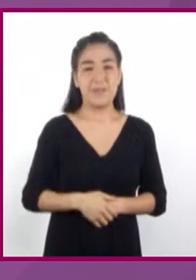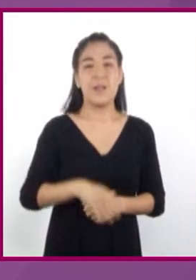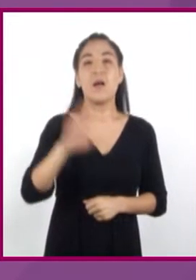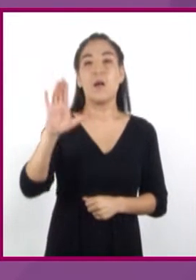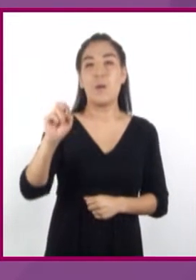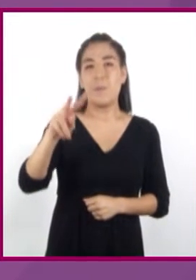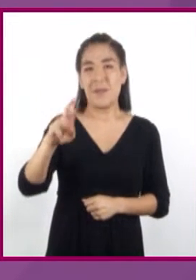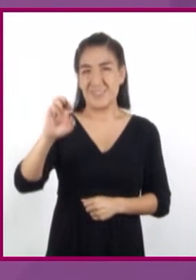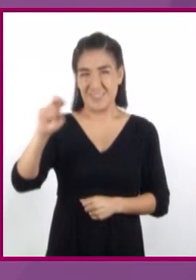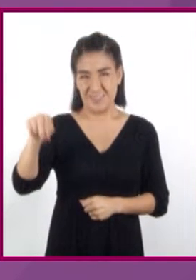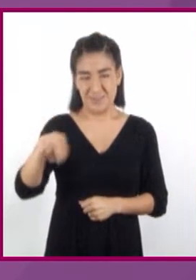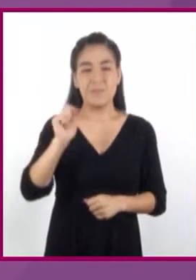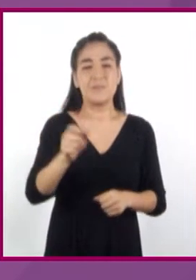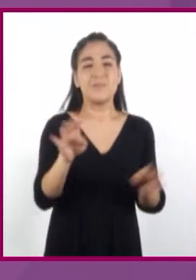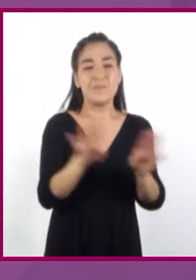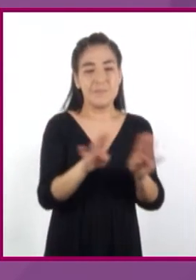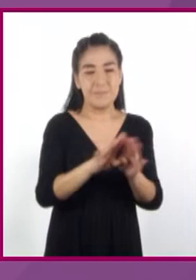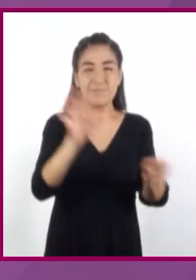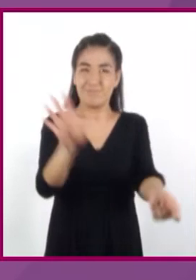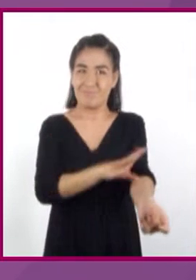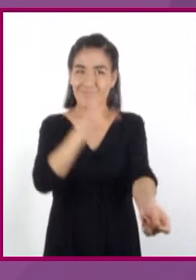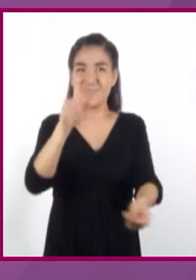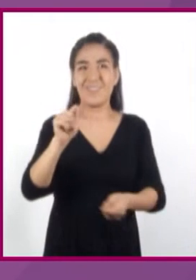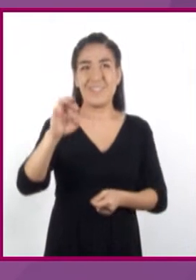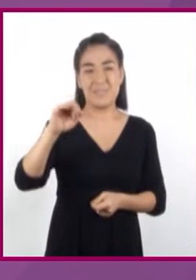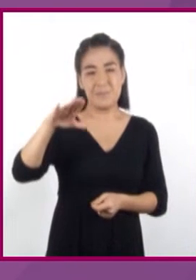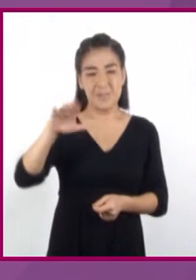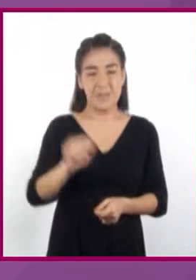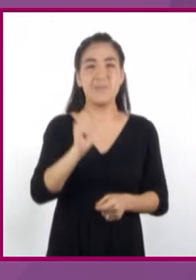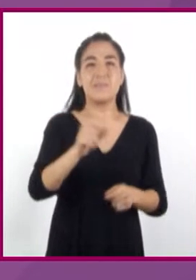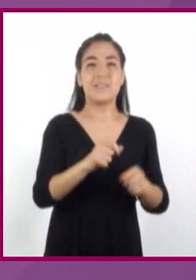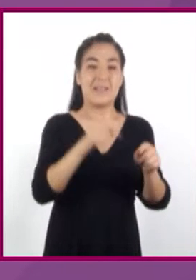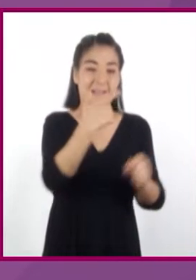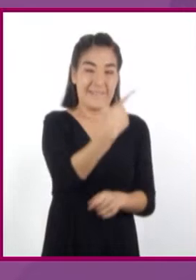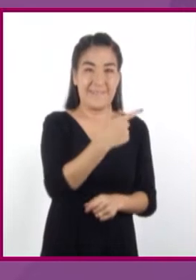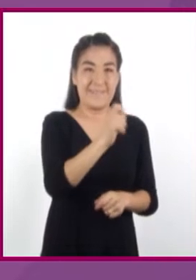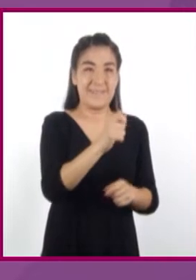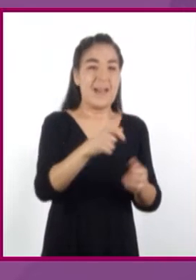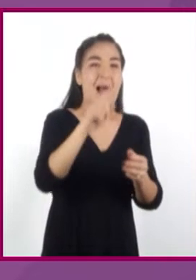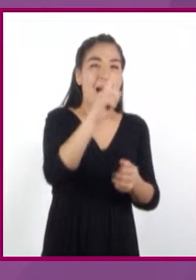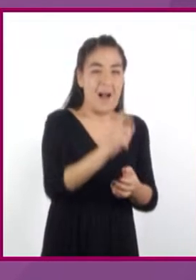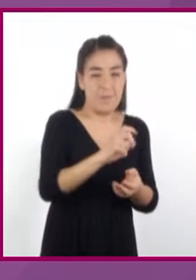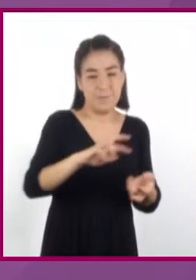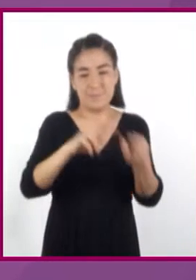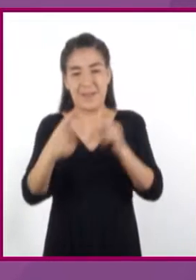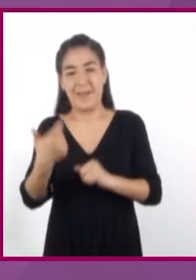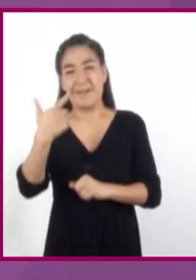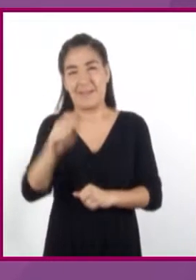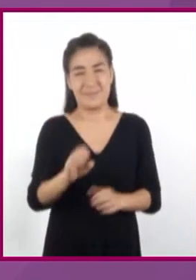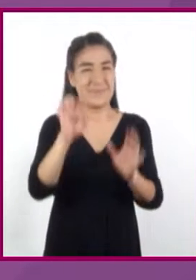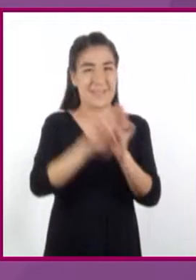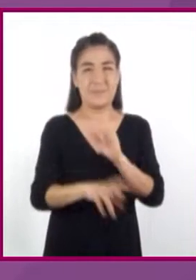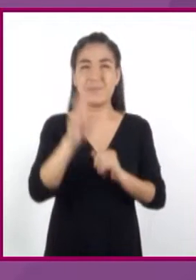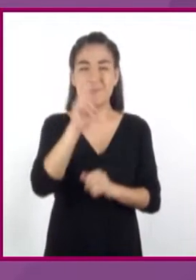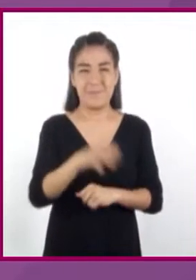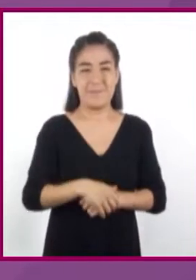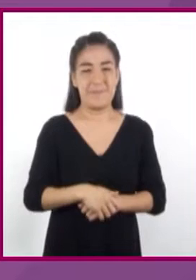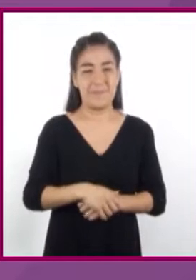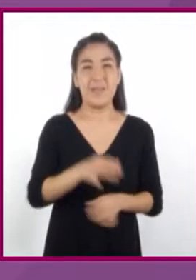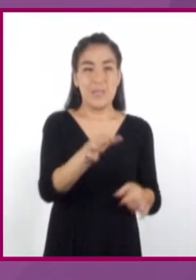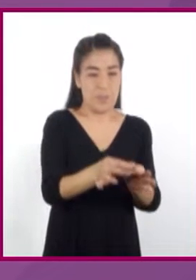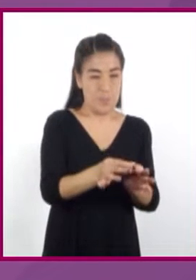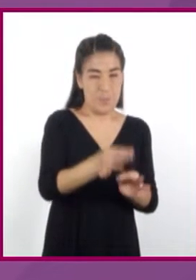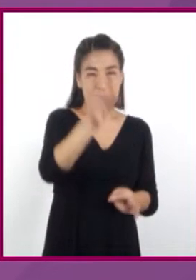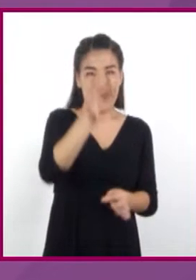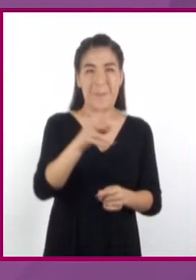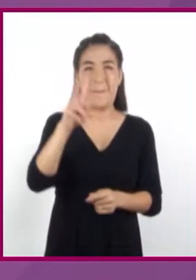energía térmica se transfiere en todas las zonas de un líquido o gas caliente. Aquí vemos un ejemplo. La parafina de la